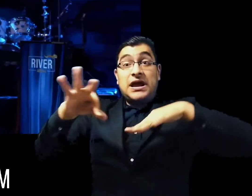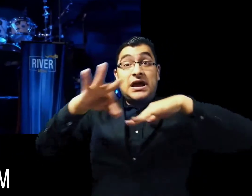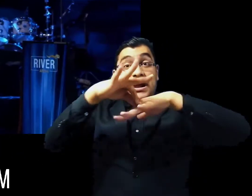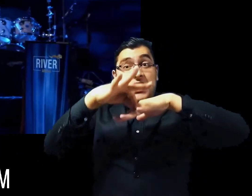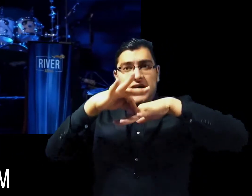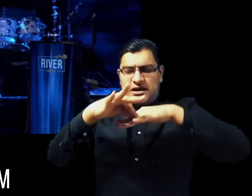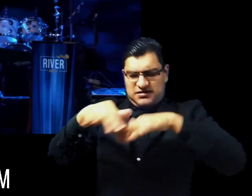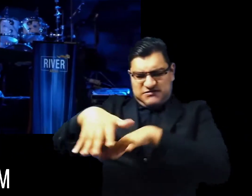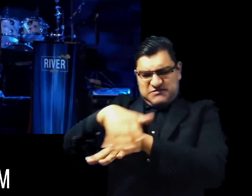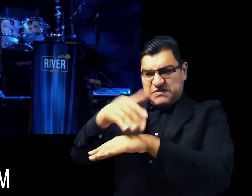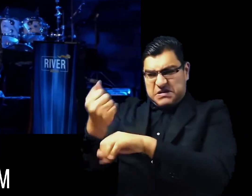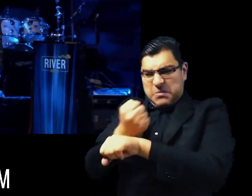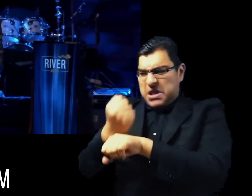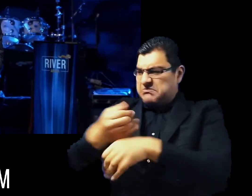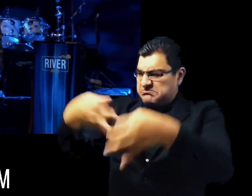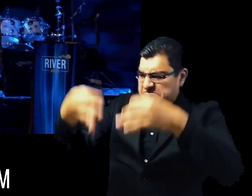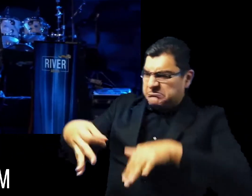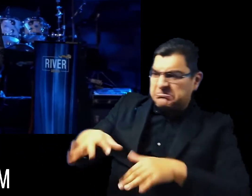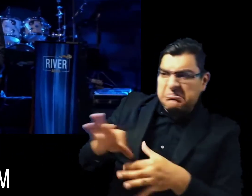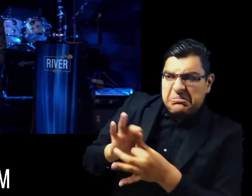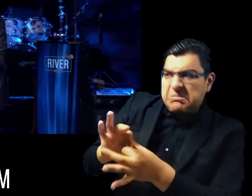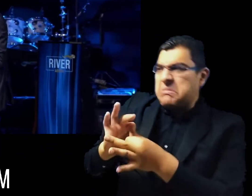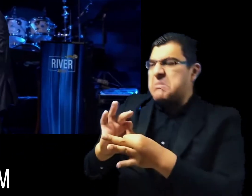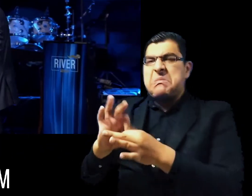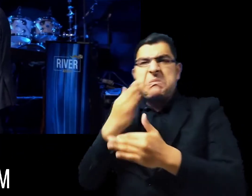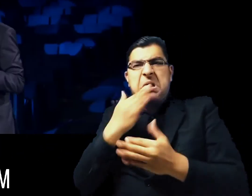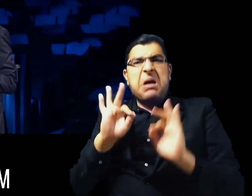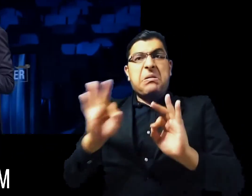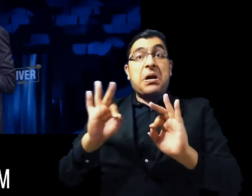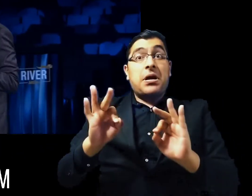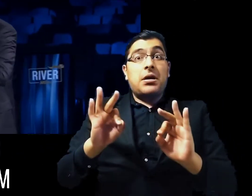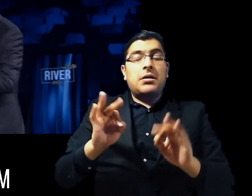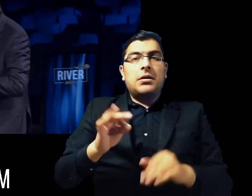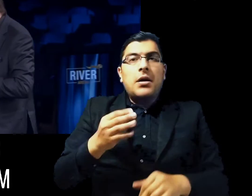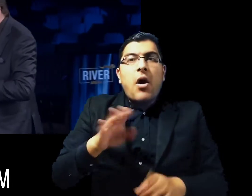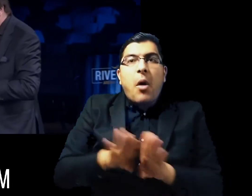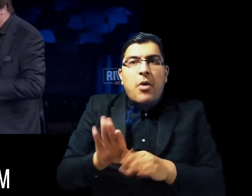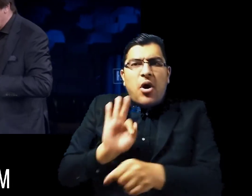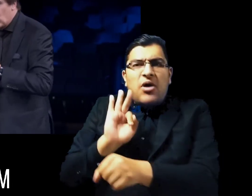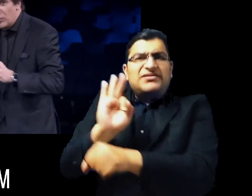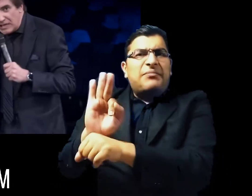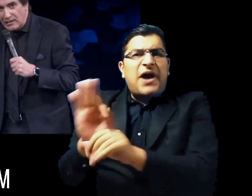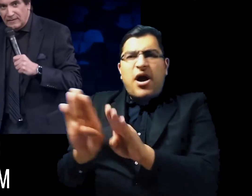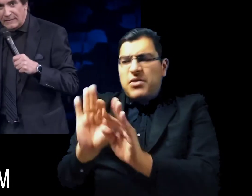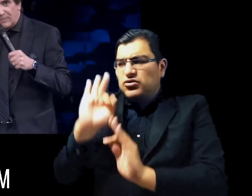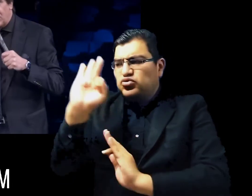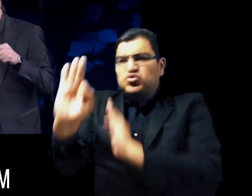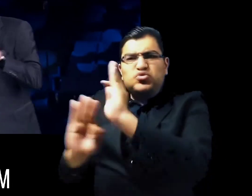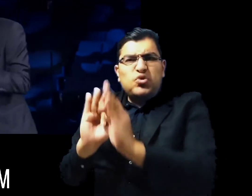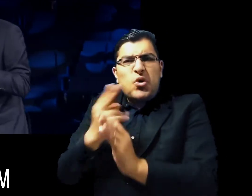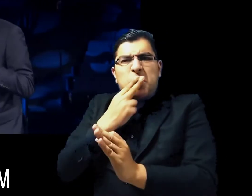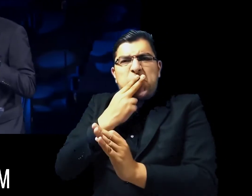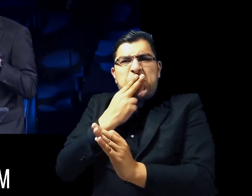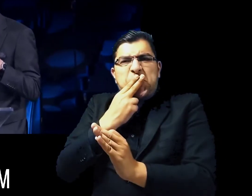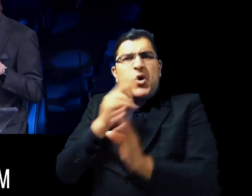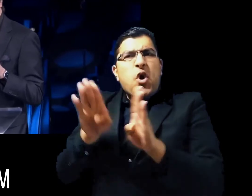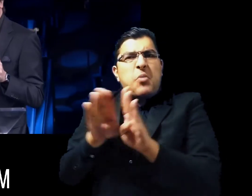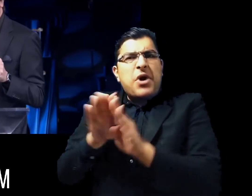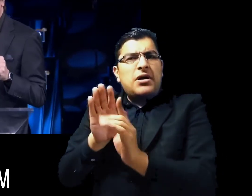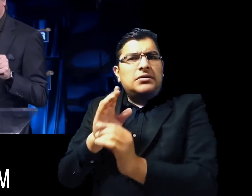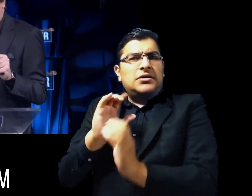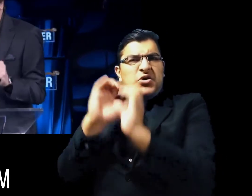Y calzado en sus pies. A mí me fascina eso de tapar, de cubrir, de